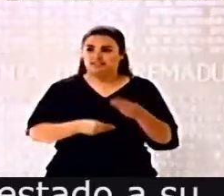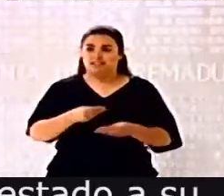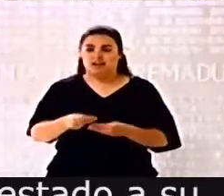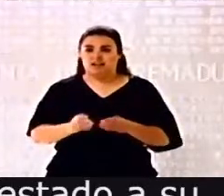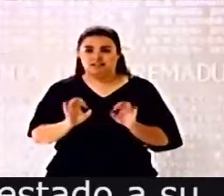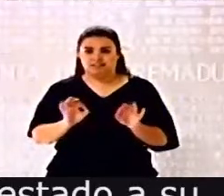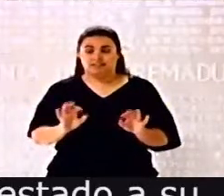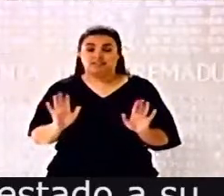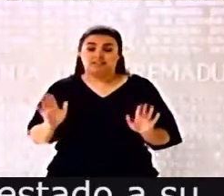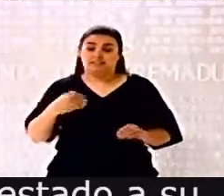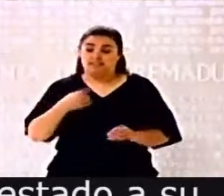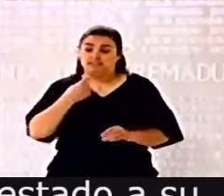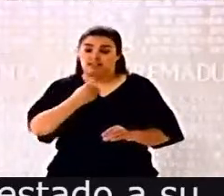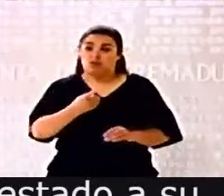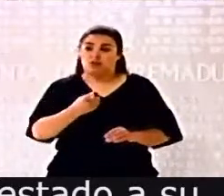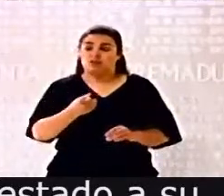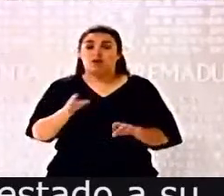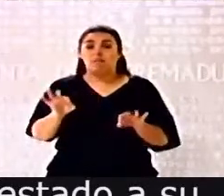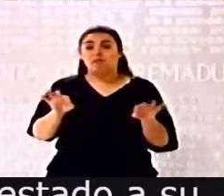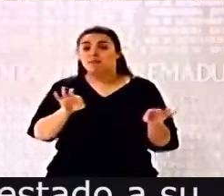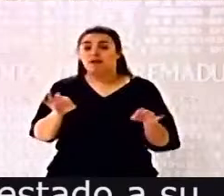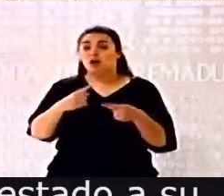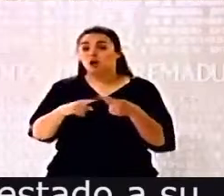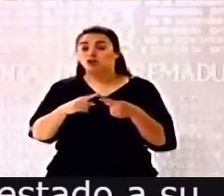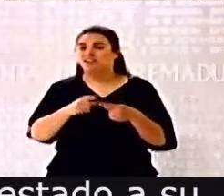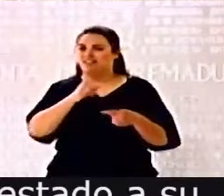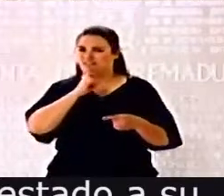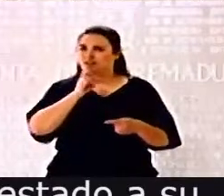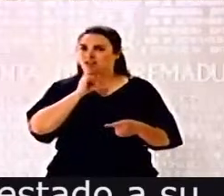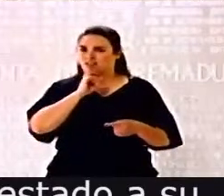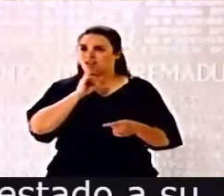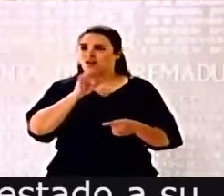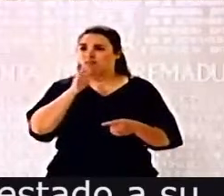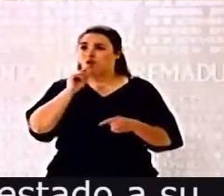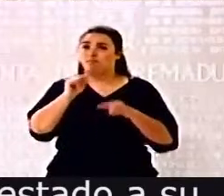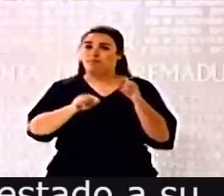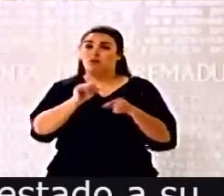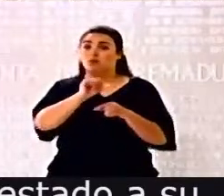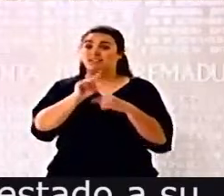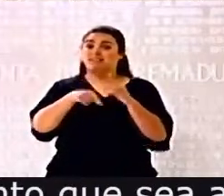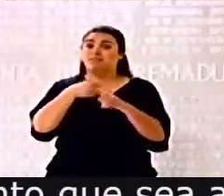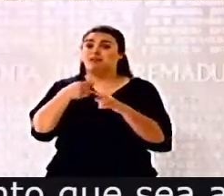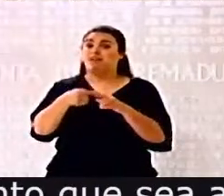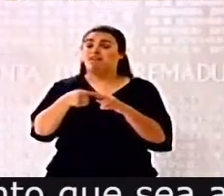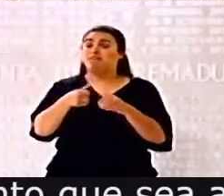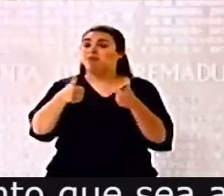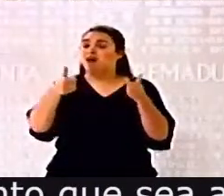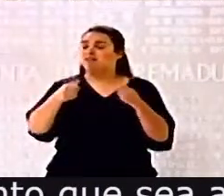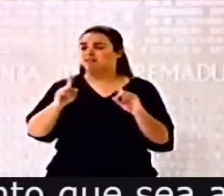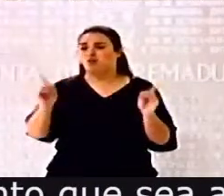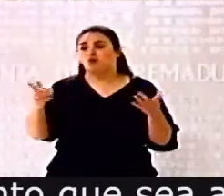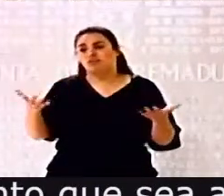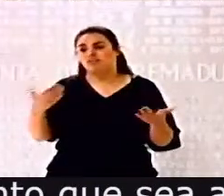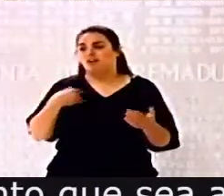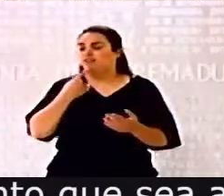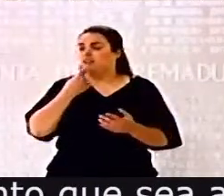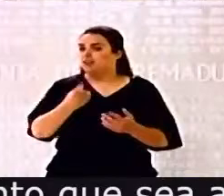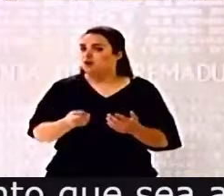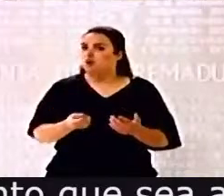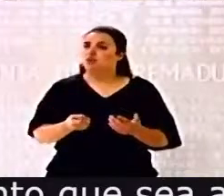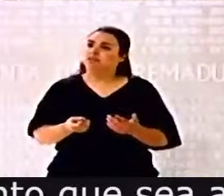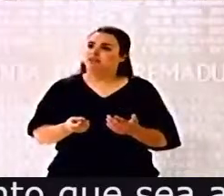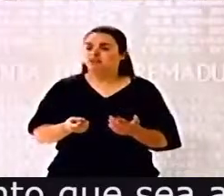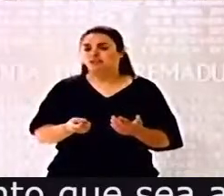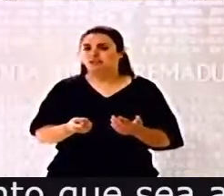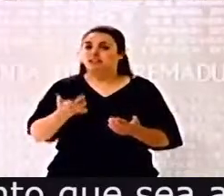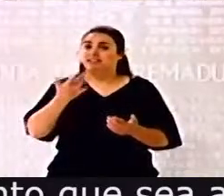sea así. Ya le digo, es difícil prever las cosas con este virus más de una semana, por lo tanto, ya le digo que